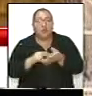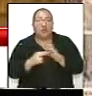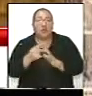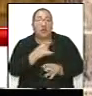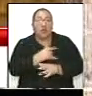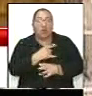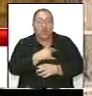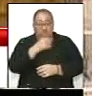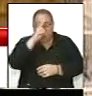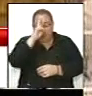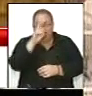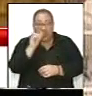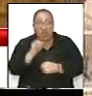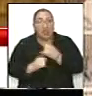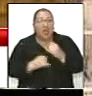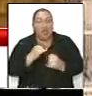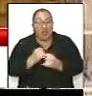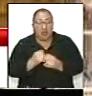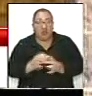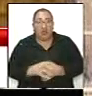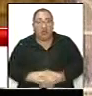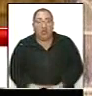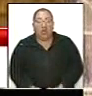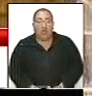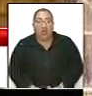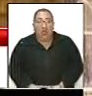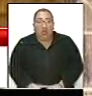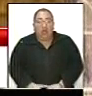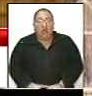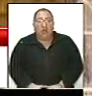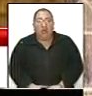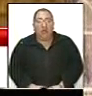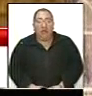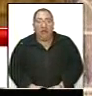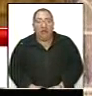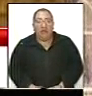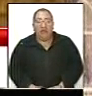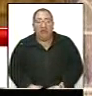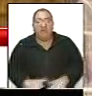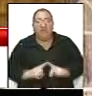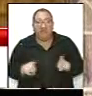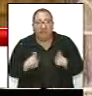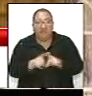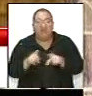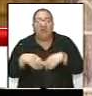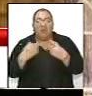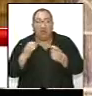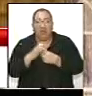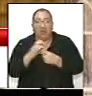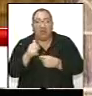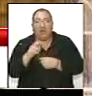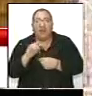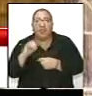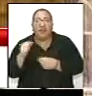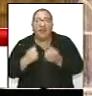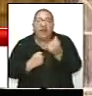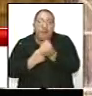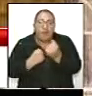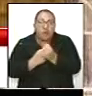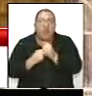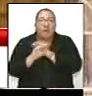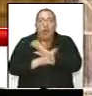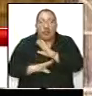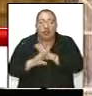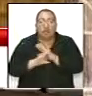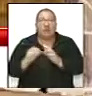peruana y también internacional, pero al mismo tiempo son una garantía para poder respetar